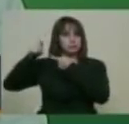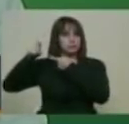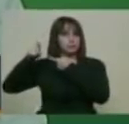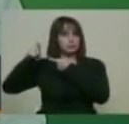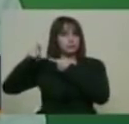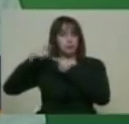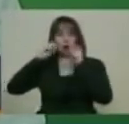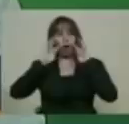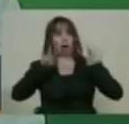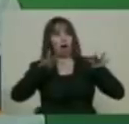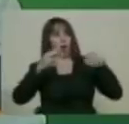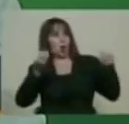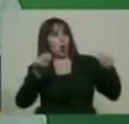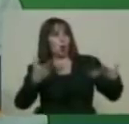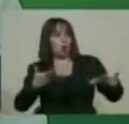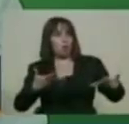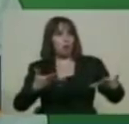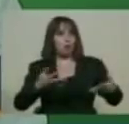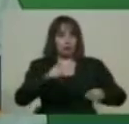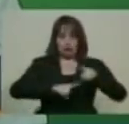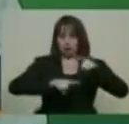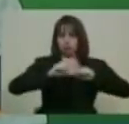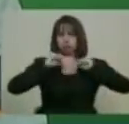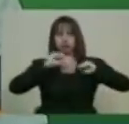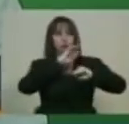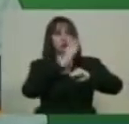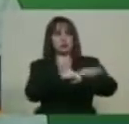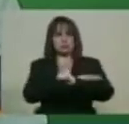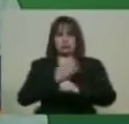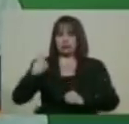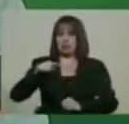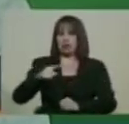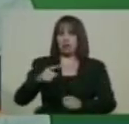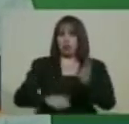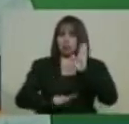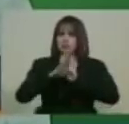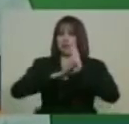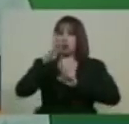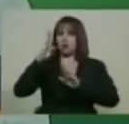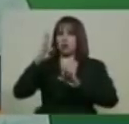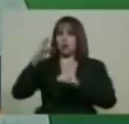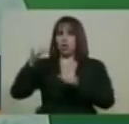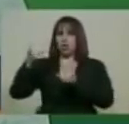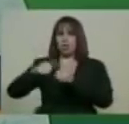quedado impresionados con todas las potencialidades y posibilidades ya en desarrollo del Petro.